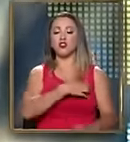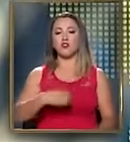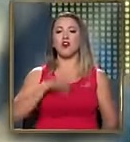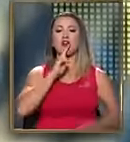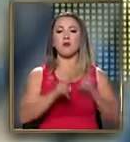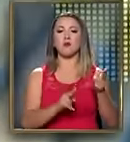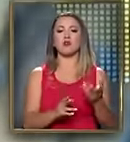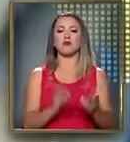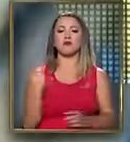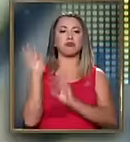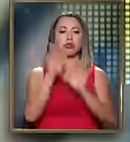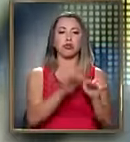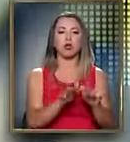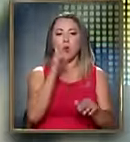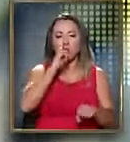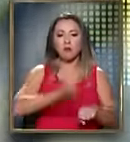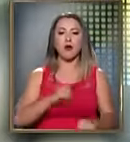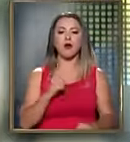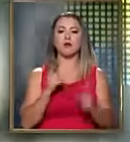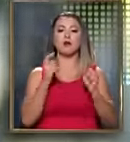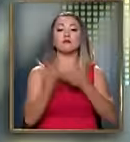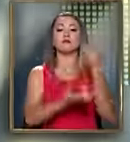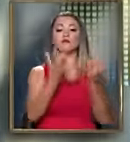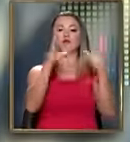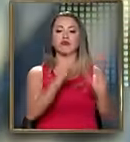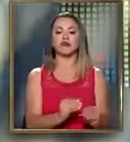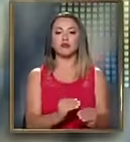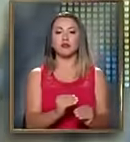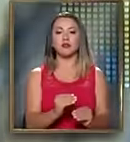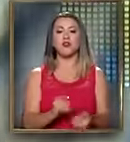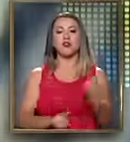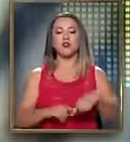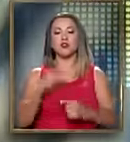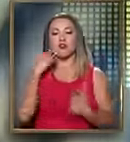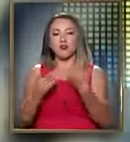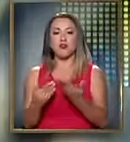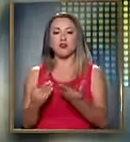a los incendios, weón. Por eso yo siempre digo,